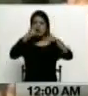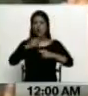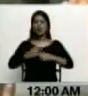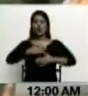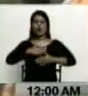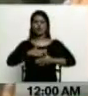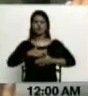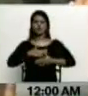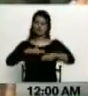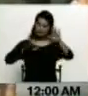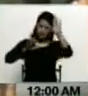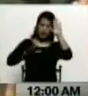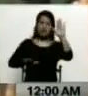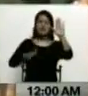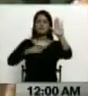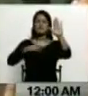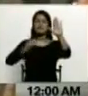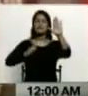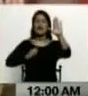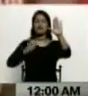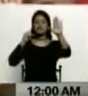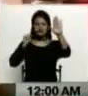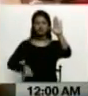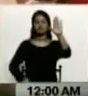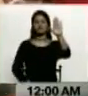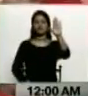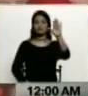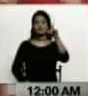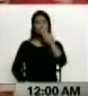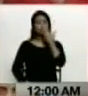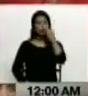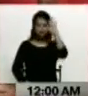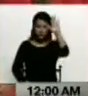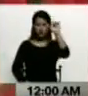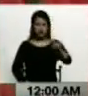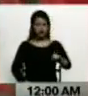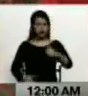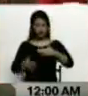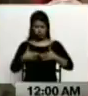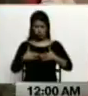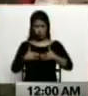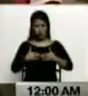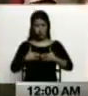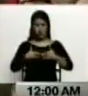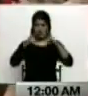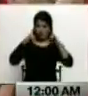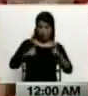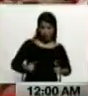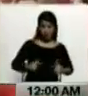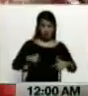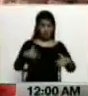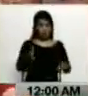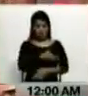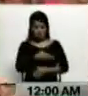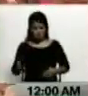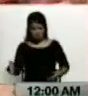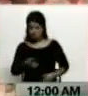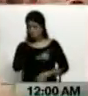juro por mi honor juro por mi honor juro por mi vida juro por mi vida que no dará